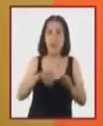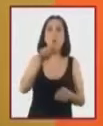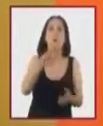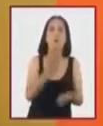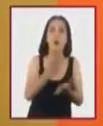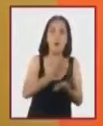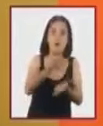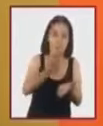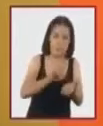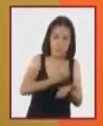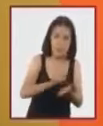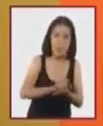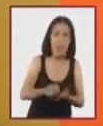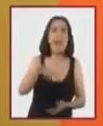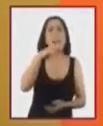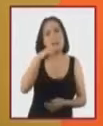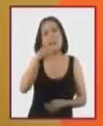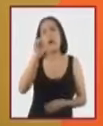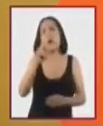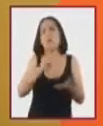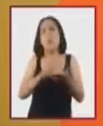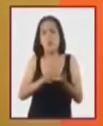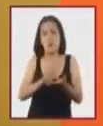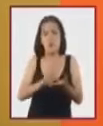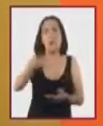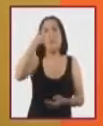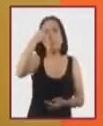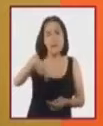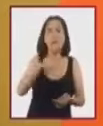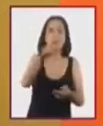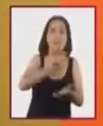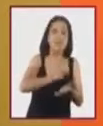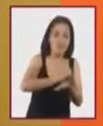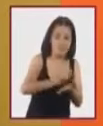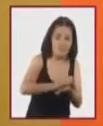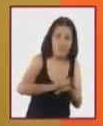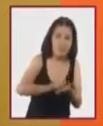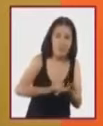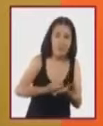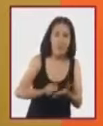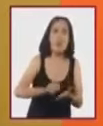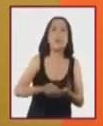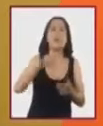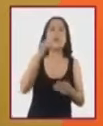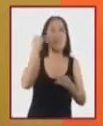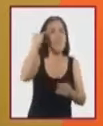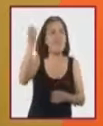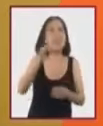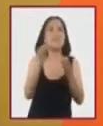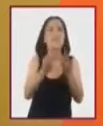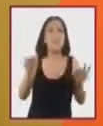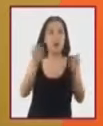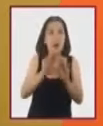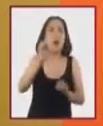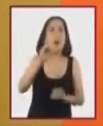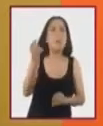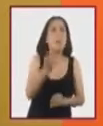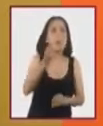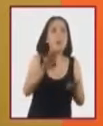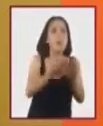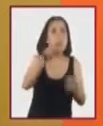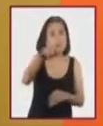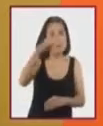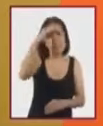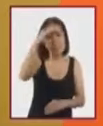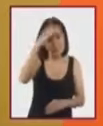de apuntes y bolígrafo o lápiz para realizar sus anotaciones sobre las ideas principales, preguntas y